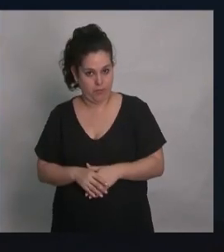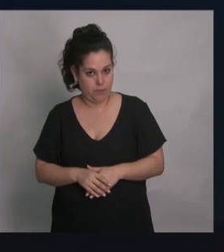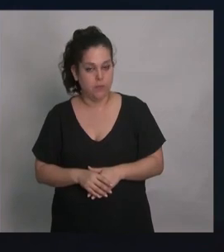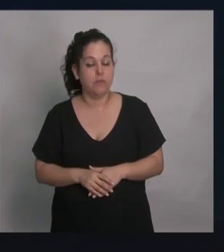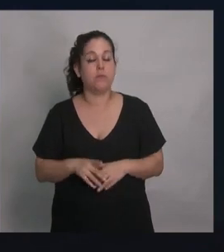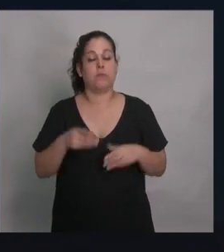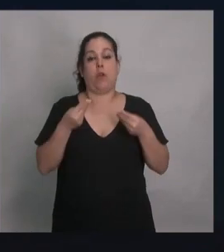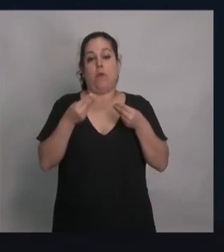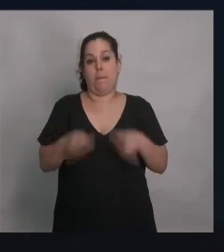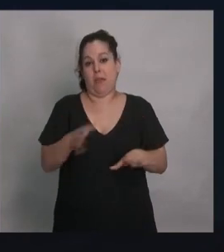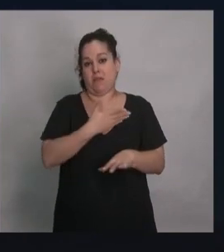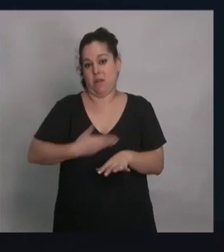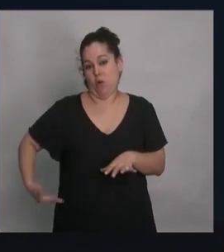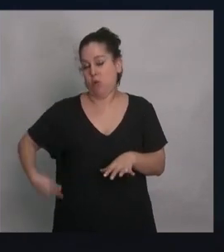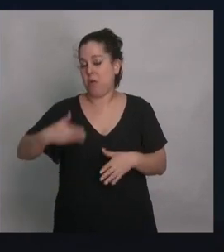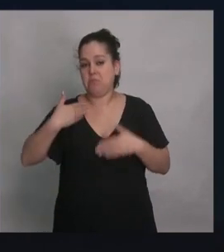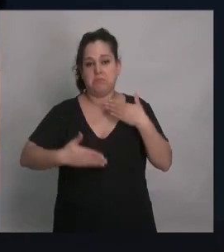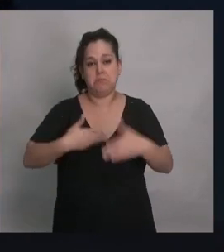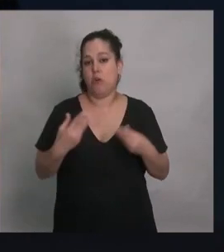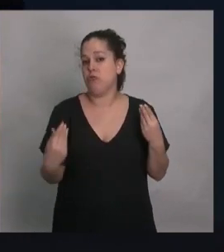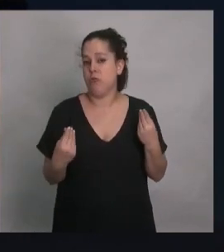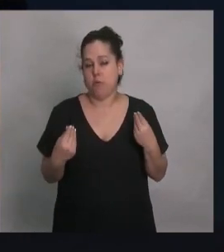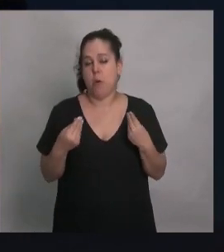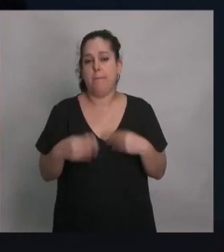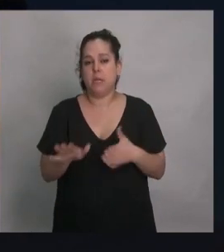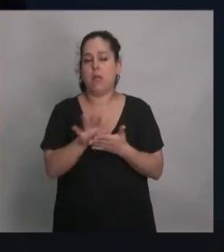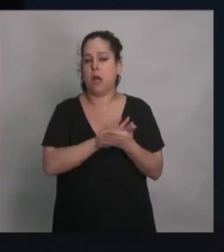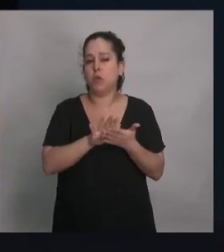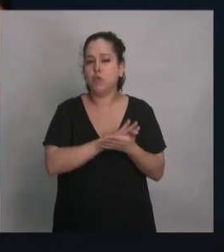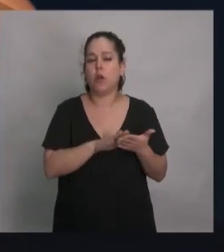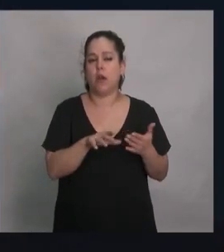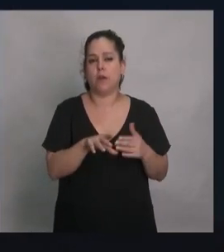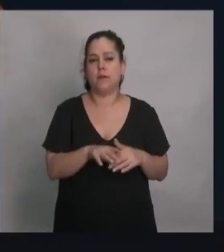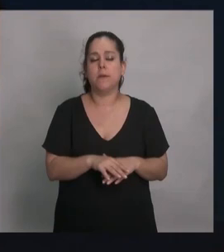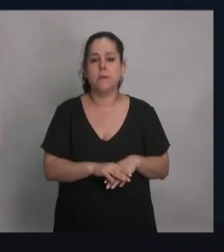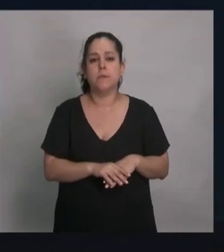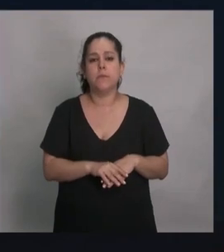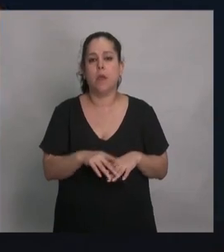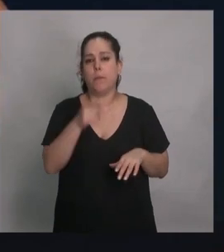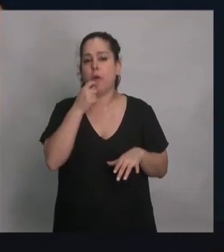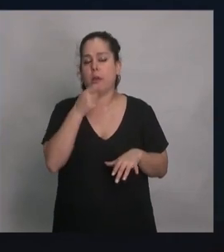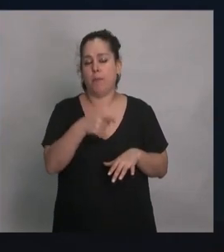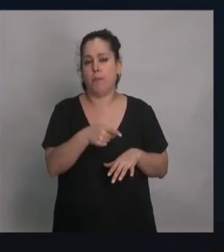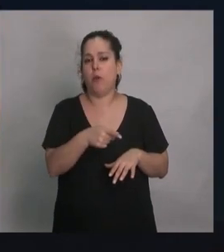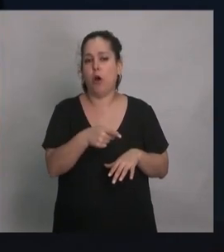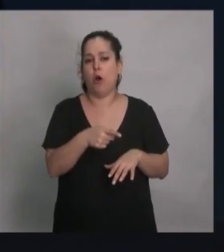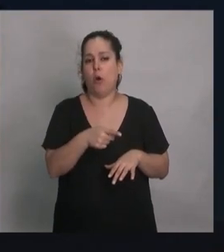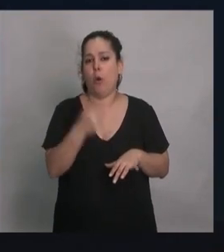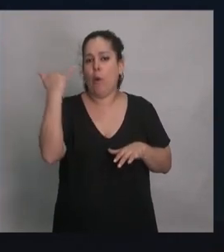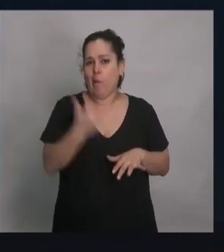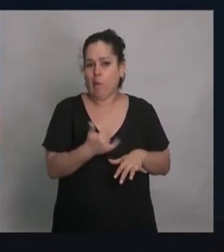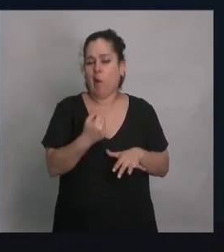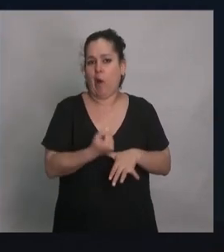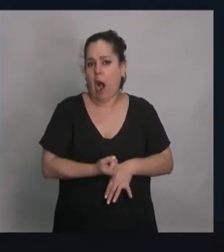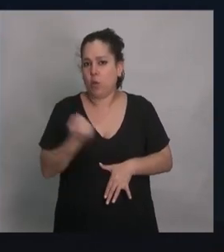reponer todos los ajustes que habían sido hechos, los